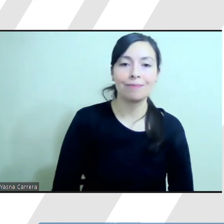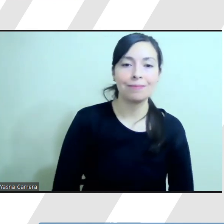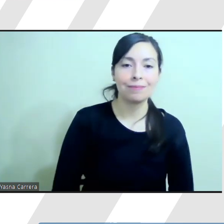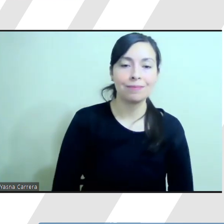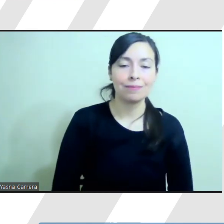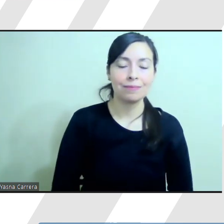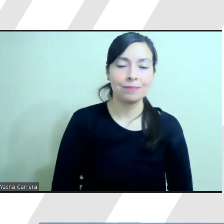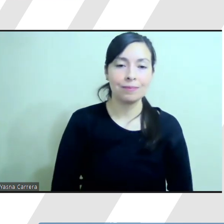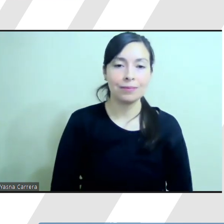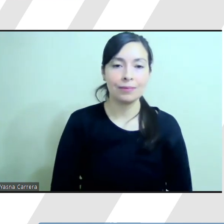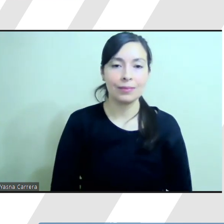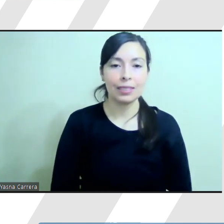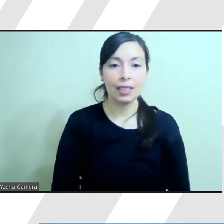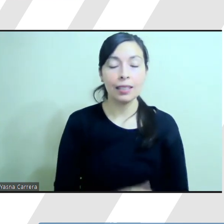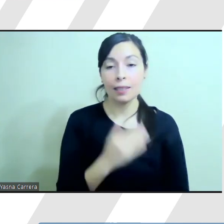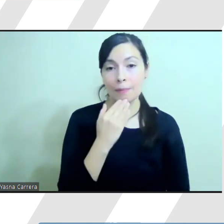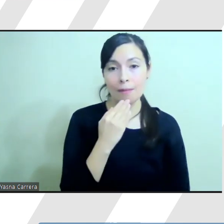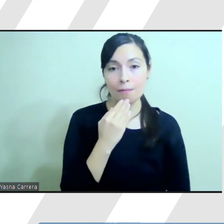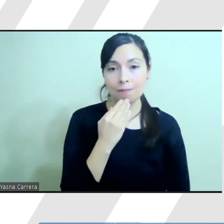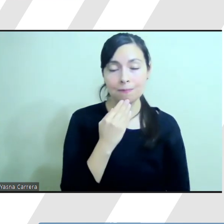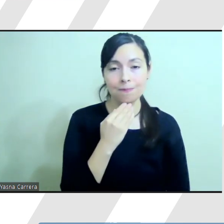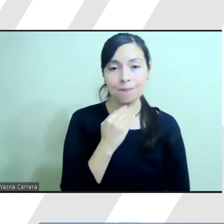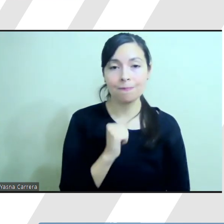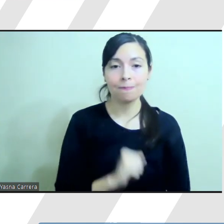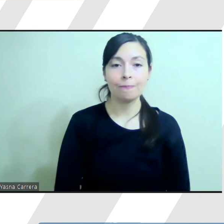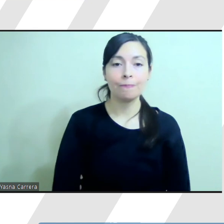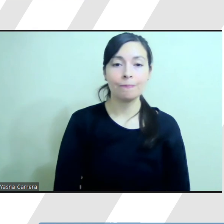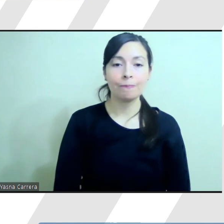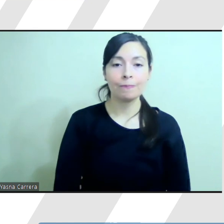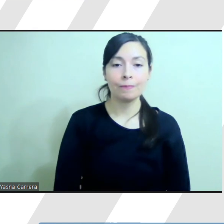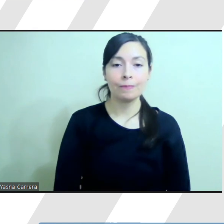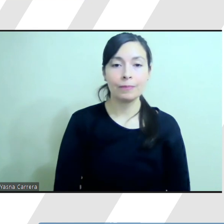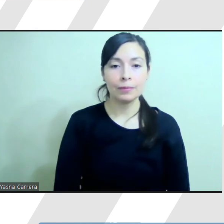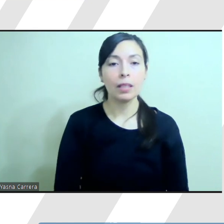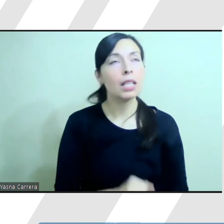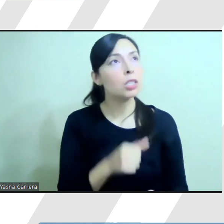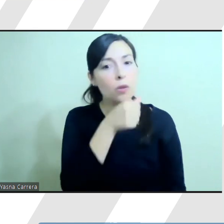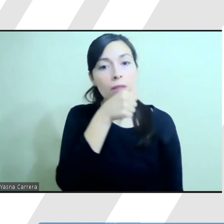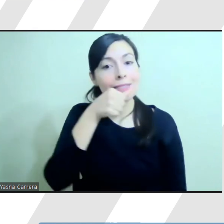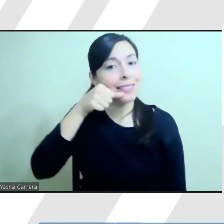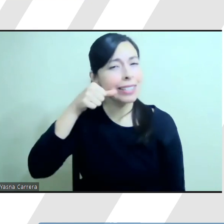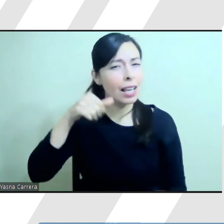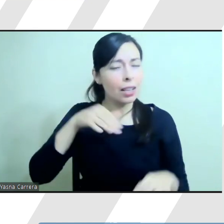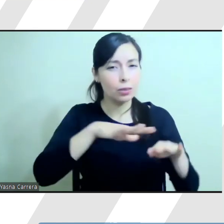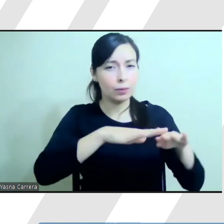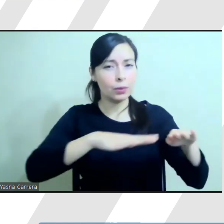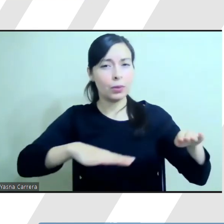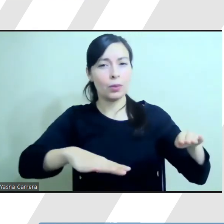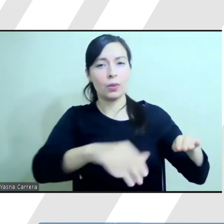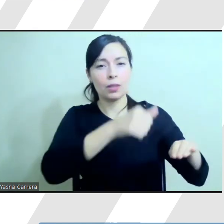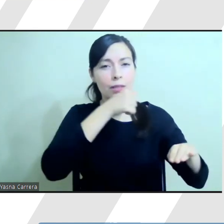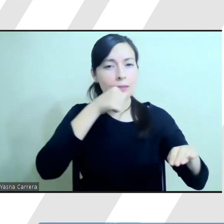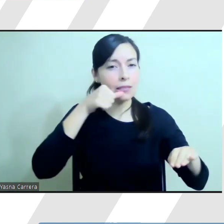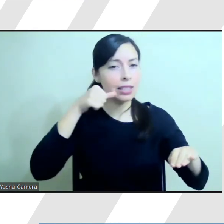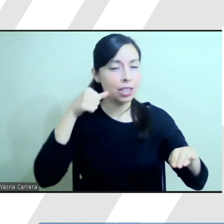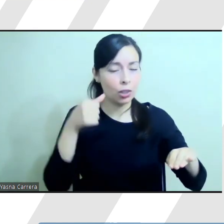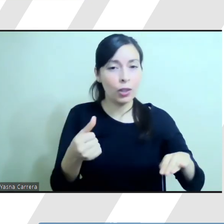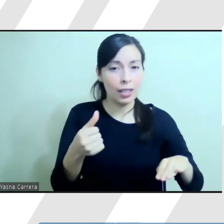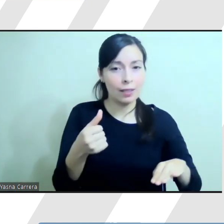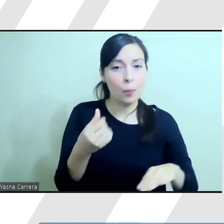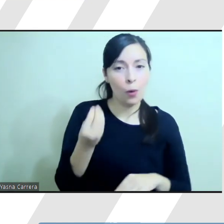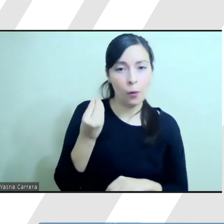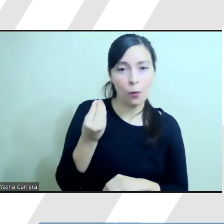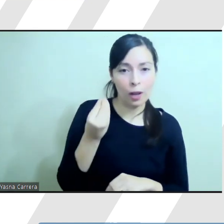astronomía, y que también era muy seco, lo cual es útil para ciertos tipos de astronomía, como la